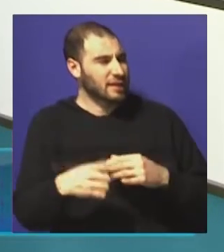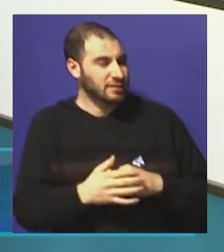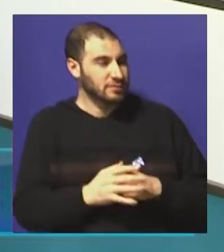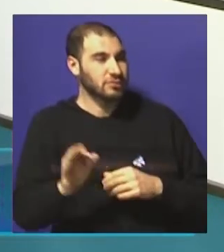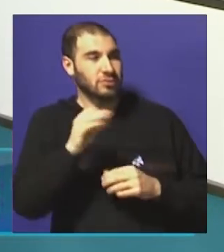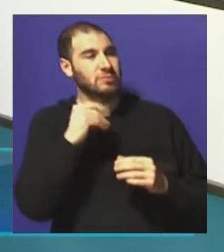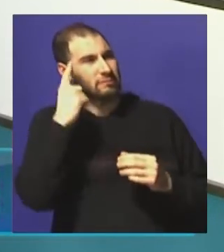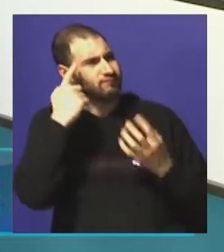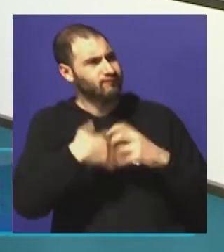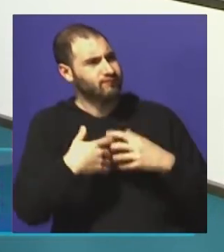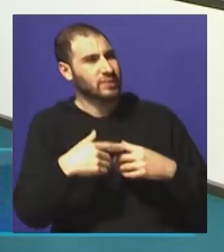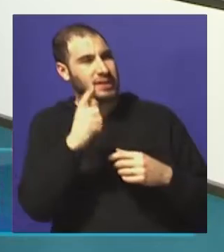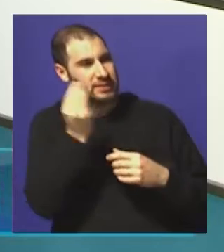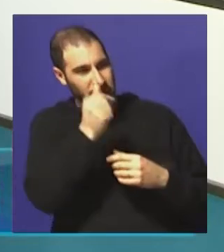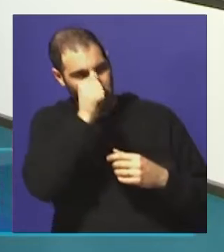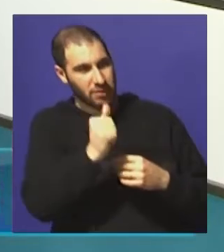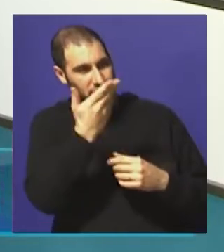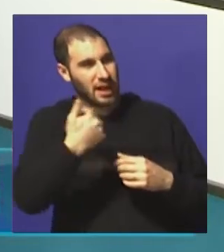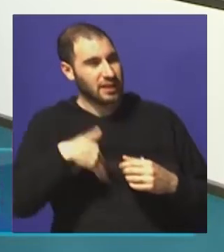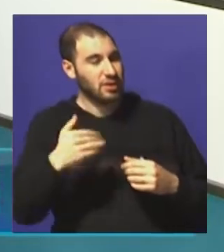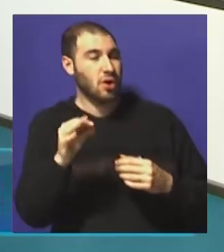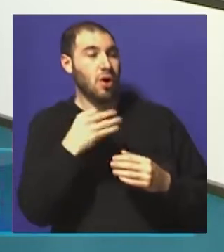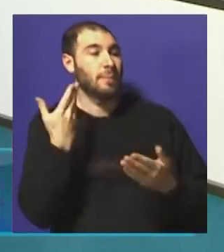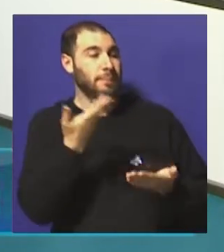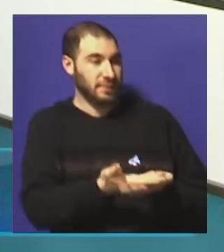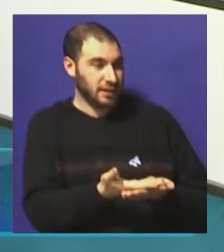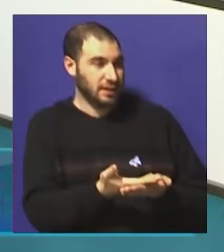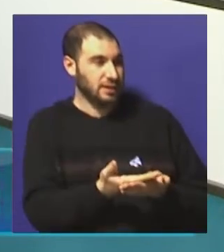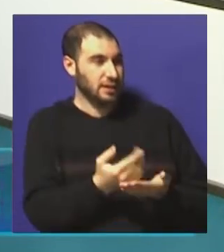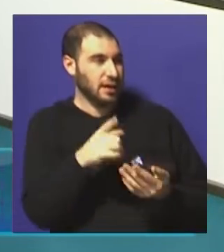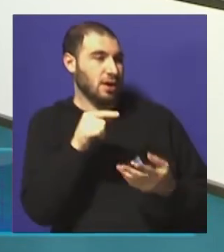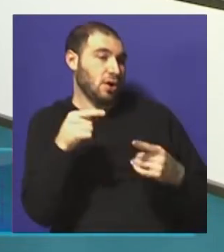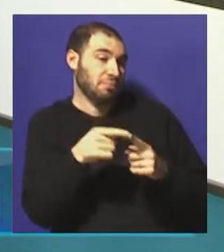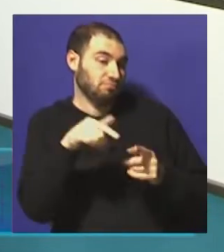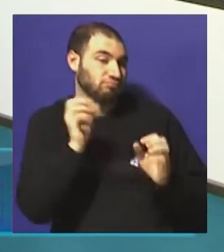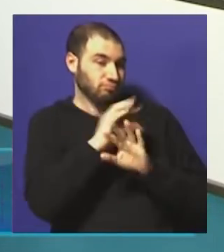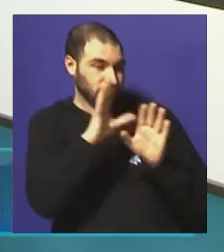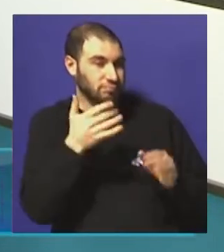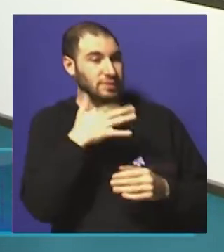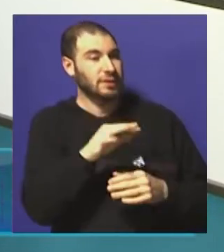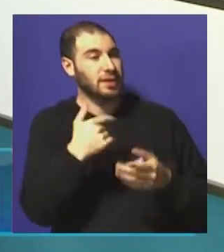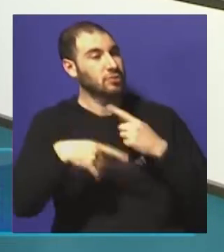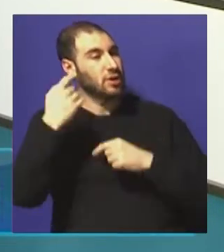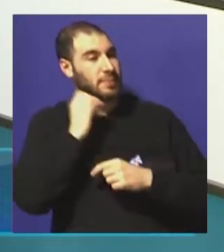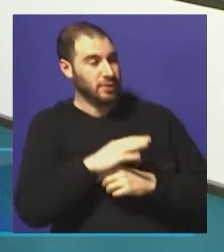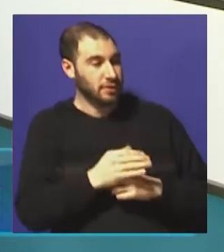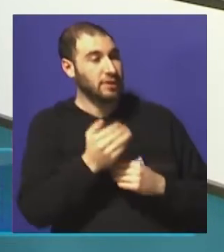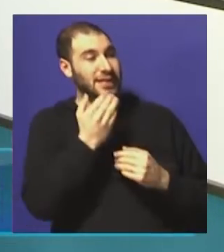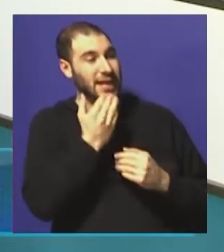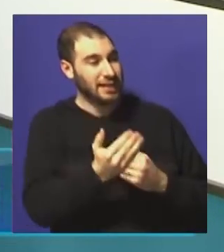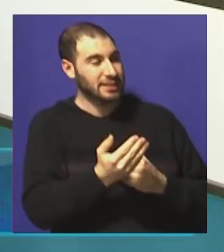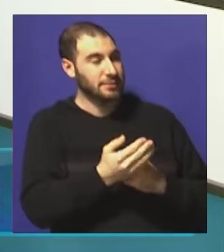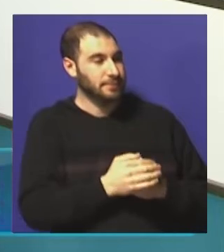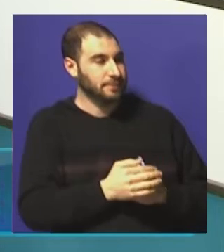lo que vamos a reflexionar este fin de semana los argentinos, o el pedido de alguna manera es ese para entender un poco más nuestra historia. Y le agradecemos